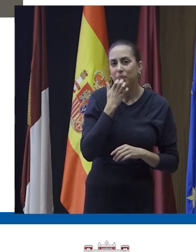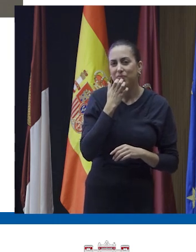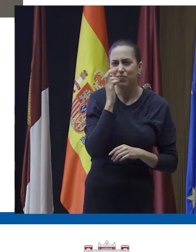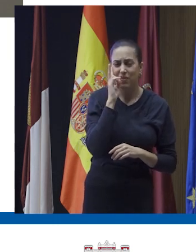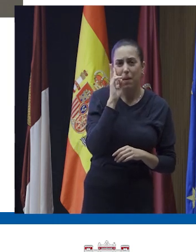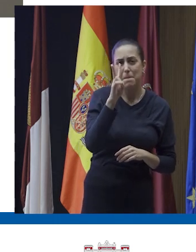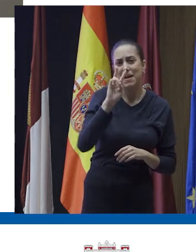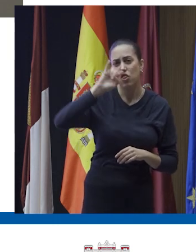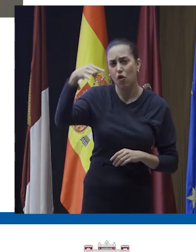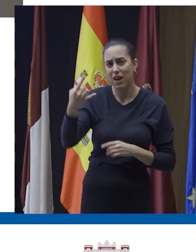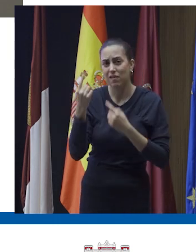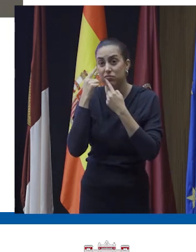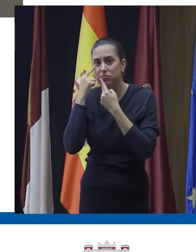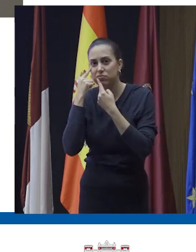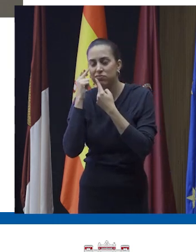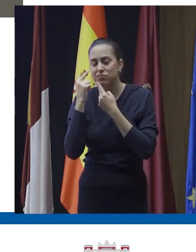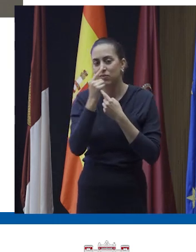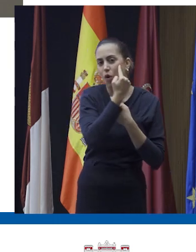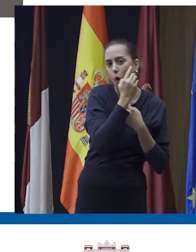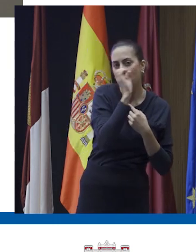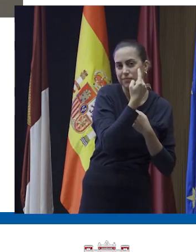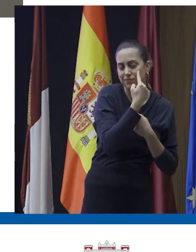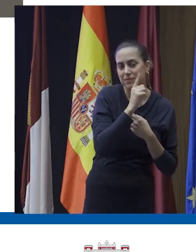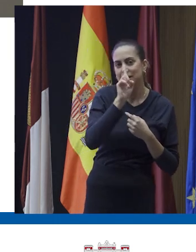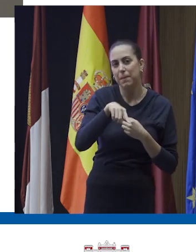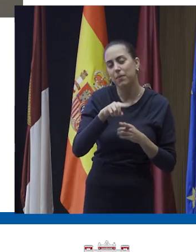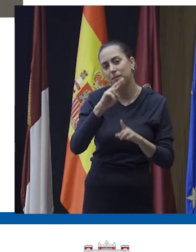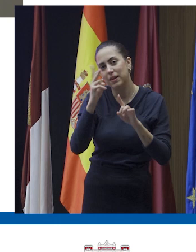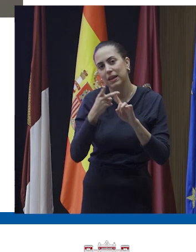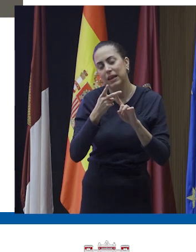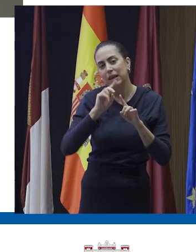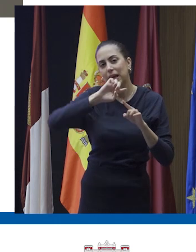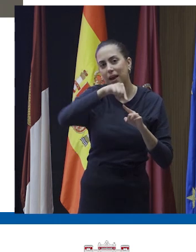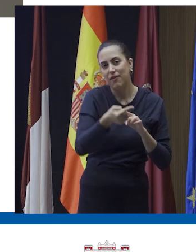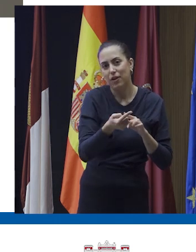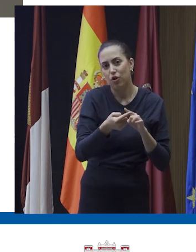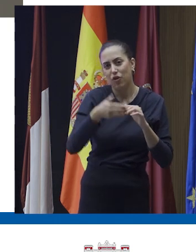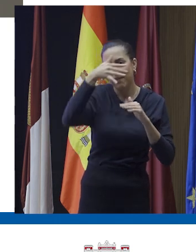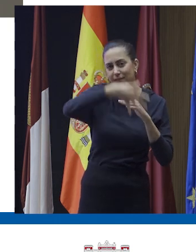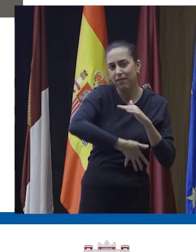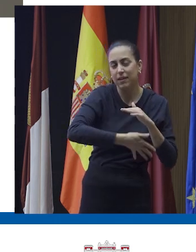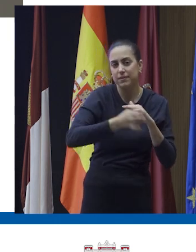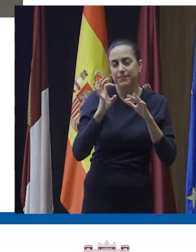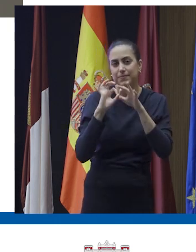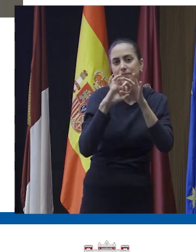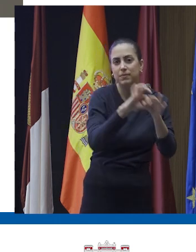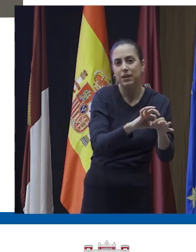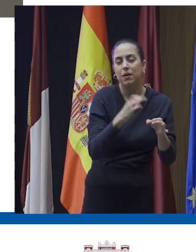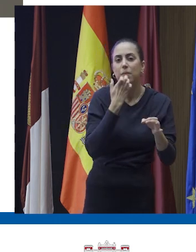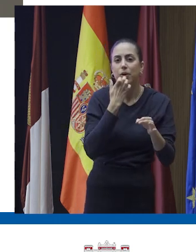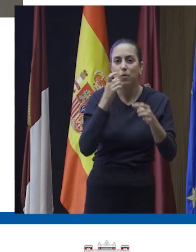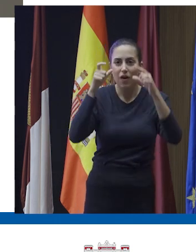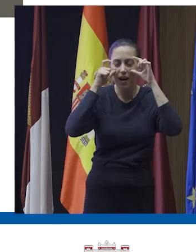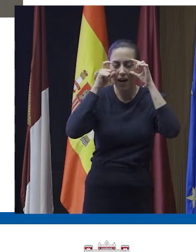doble en un ojo. E incluso, bueno, otro efecto secundario bastante frecuente, que es típico de un tipo de catarata, pues es un cambio en la graduación